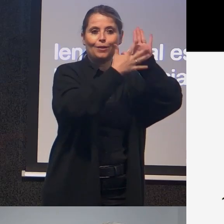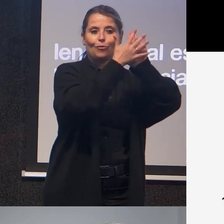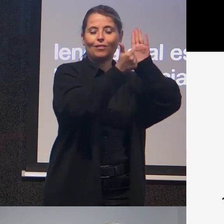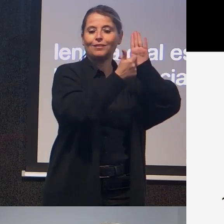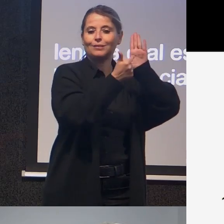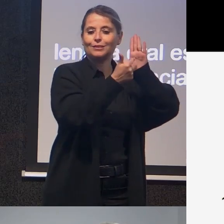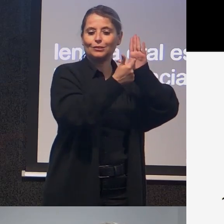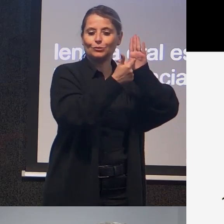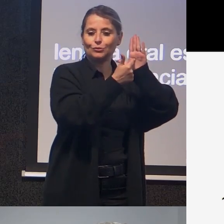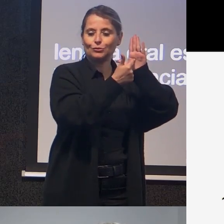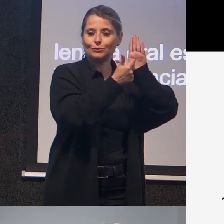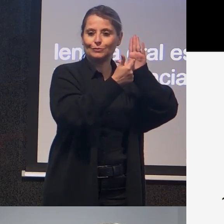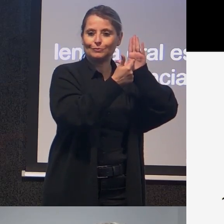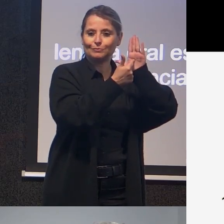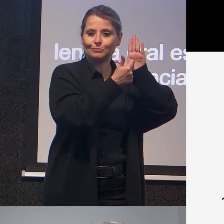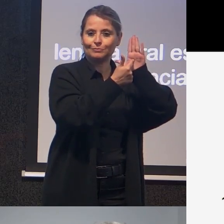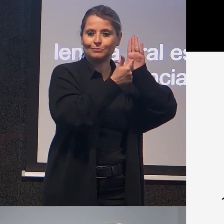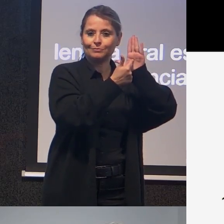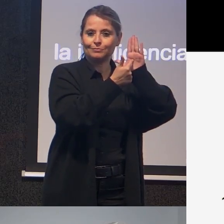no es